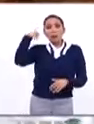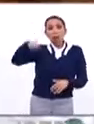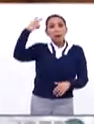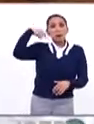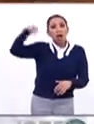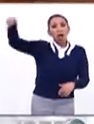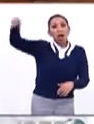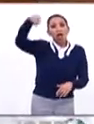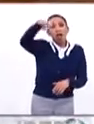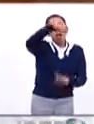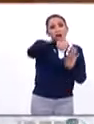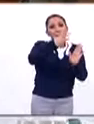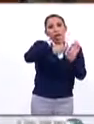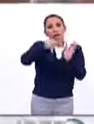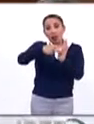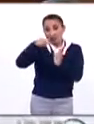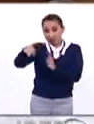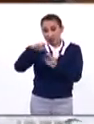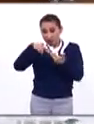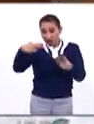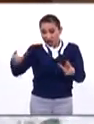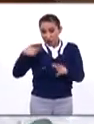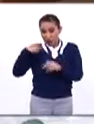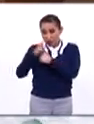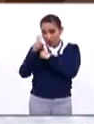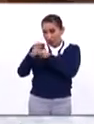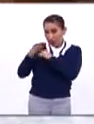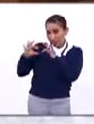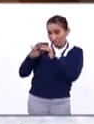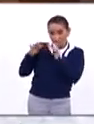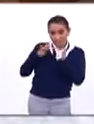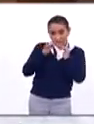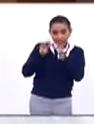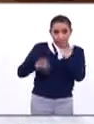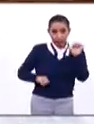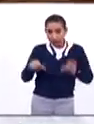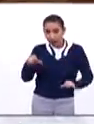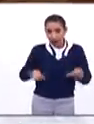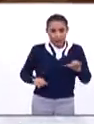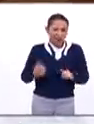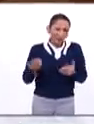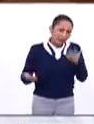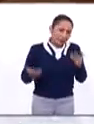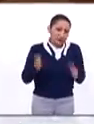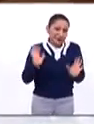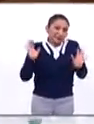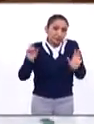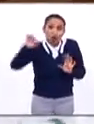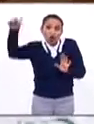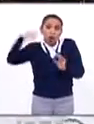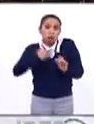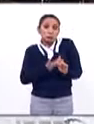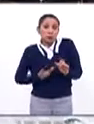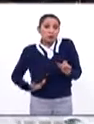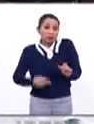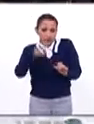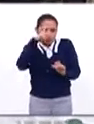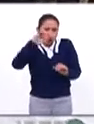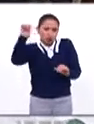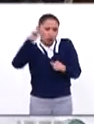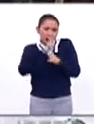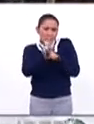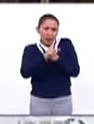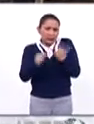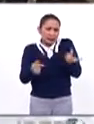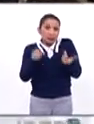viajando constantemente con esas relaciones bilaterales, esa actividad a veces por otros presidentes, no solo mexicanos, sino de